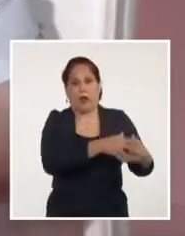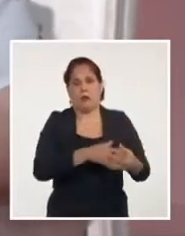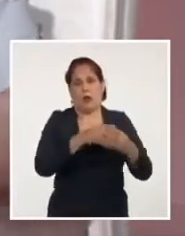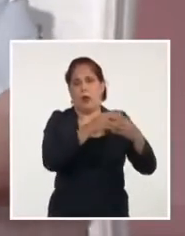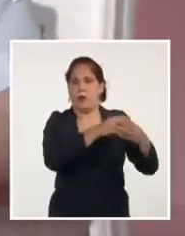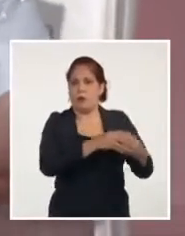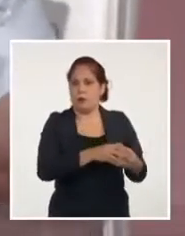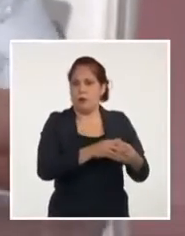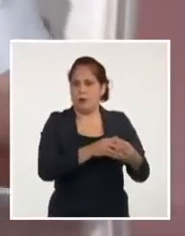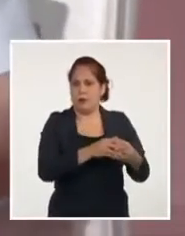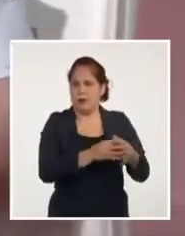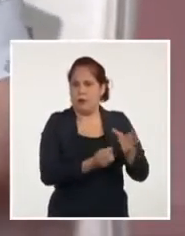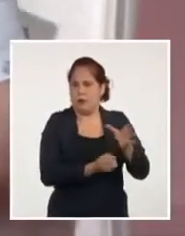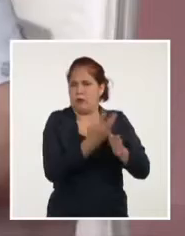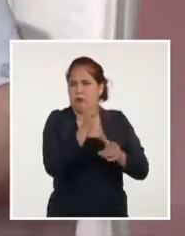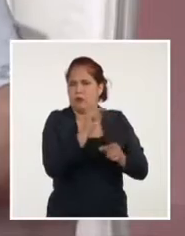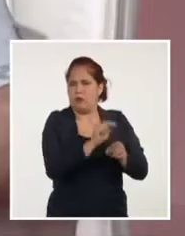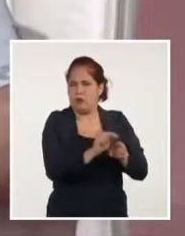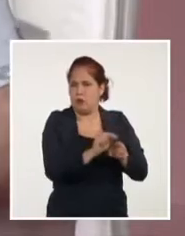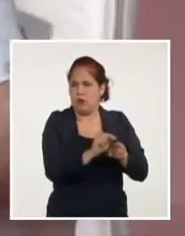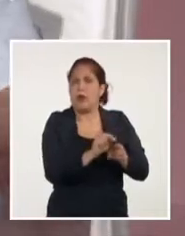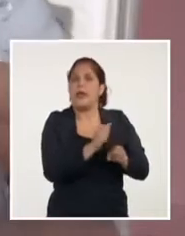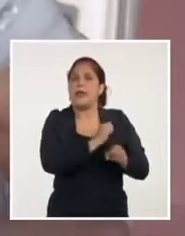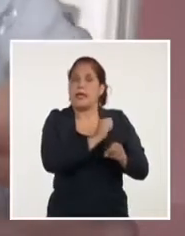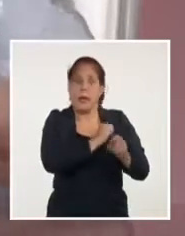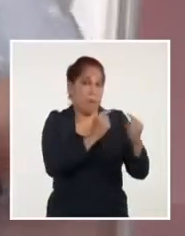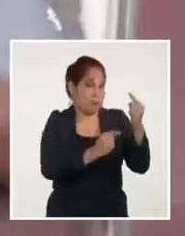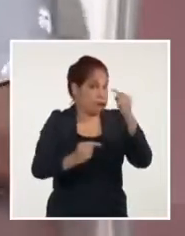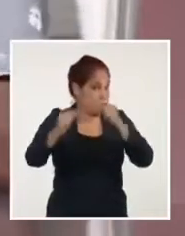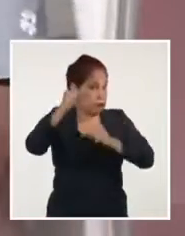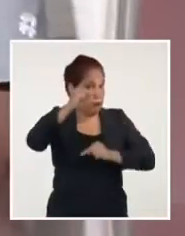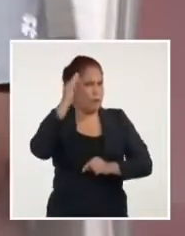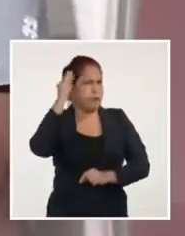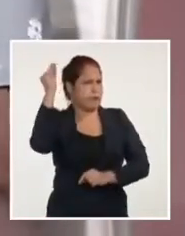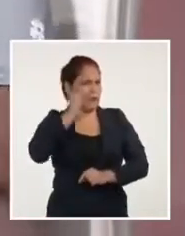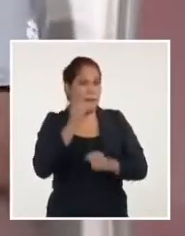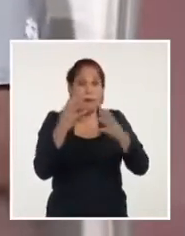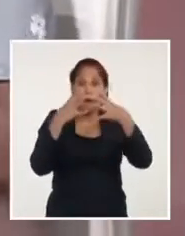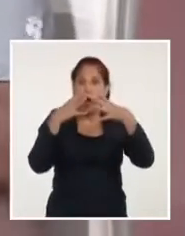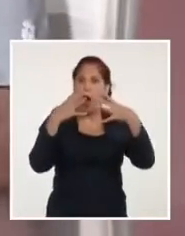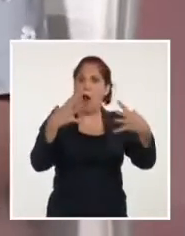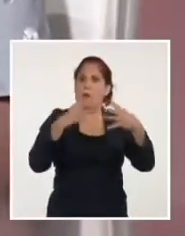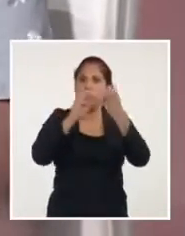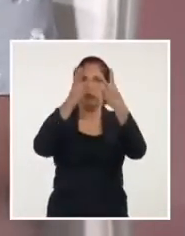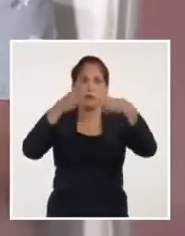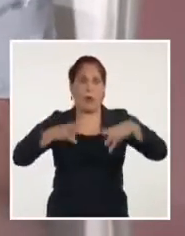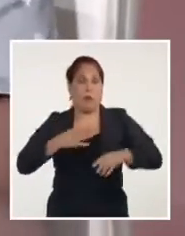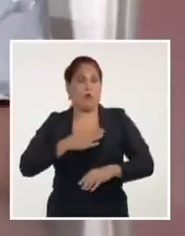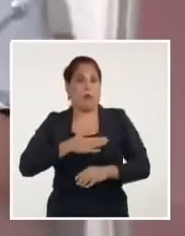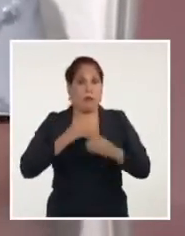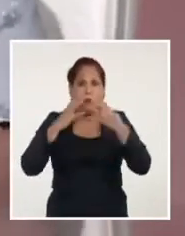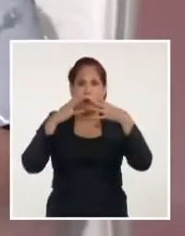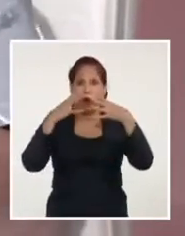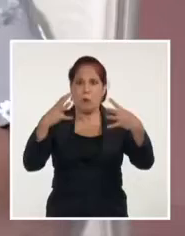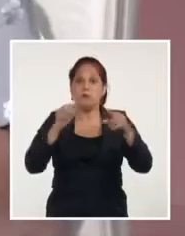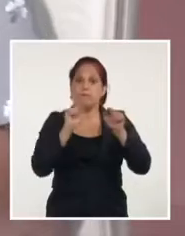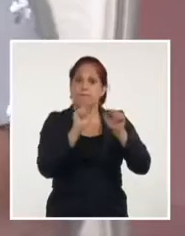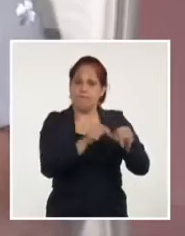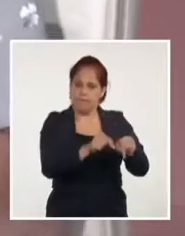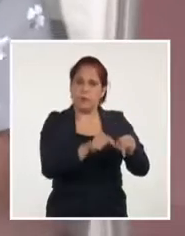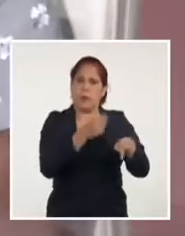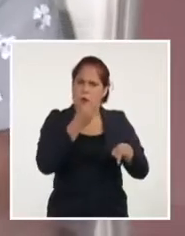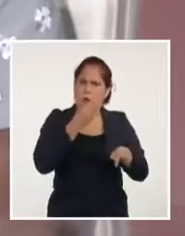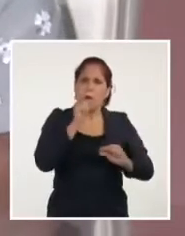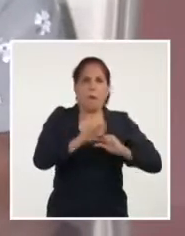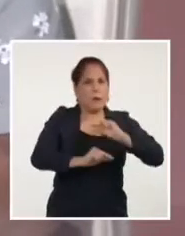también desean una cuota de protagonismo para entonces estar en esas redes. Yo creo que ha habido, y en esto podemos después seguir abundando un